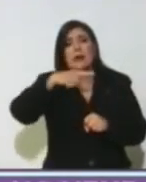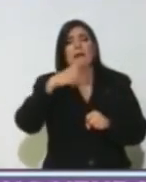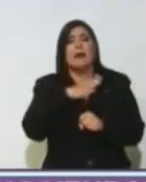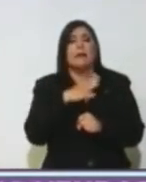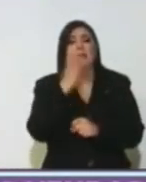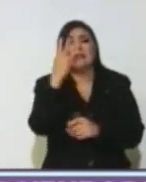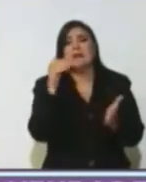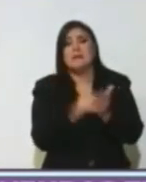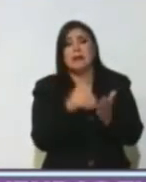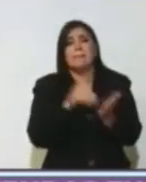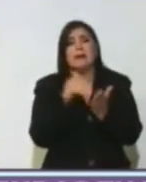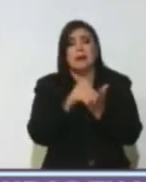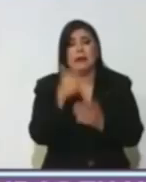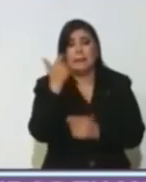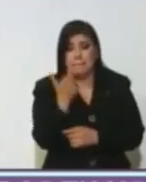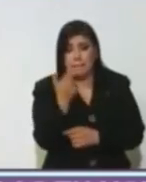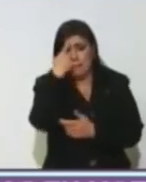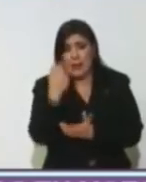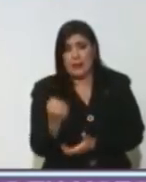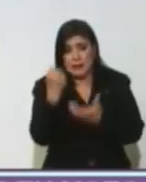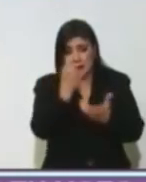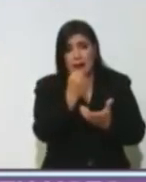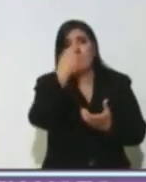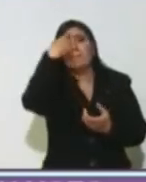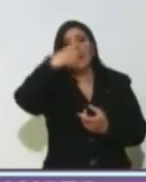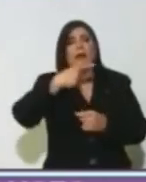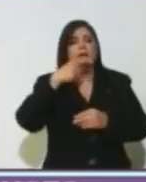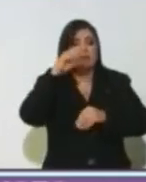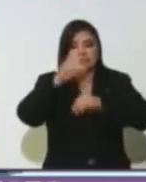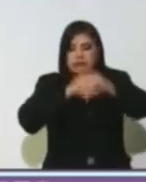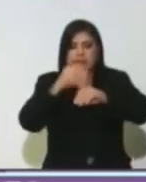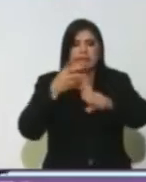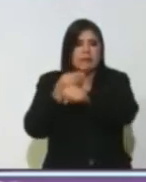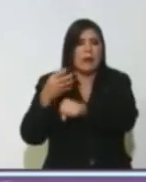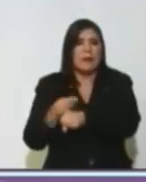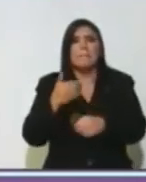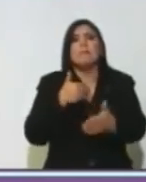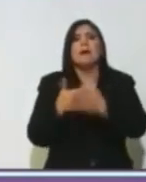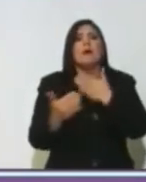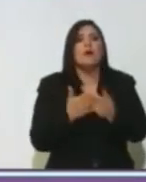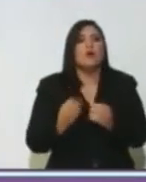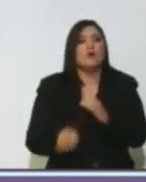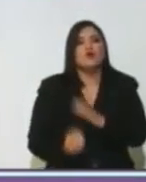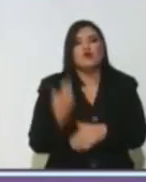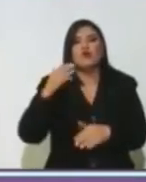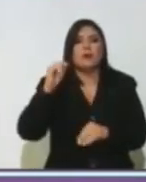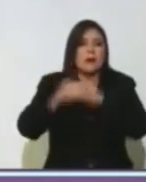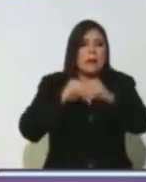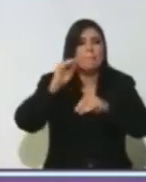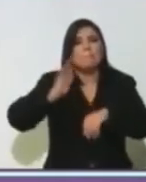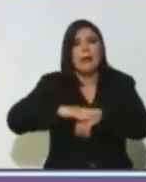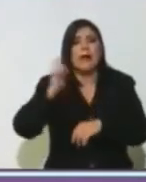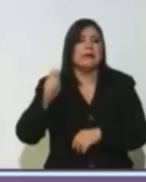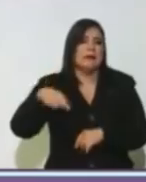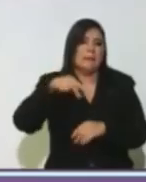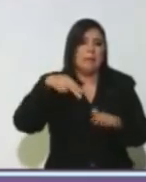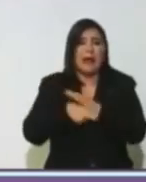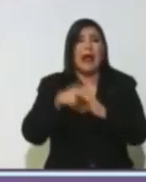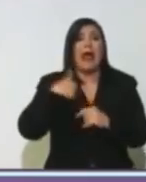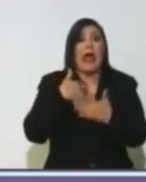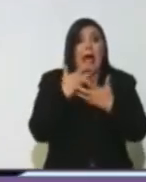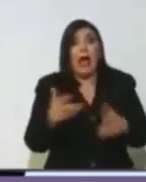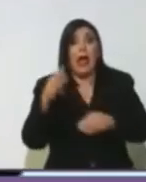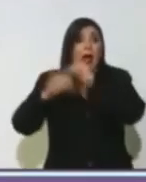mil millones de pesos de inversión para modernizar nuestro metro olvida - olvidémonos de hacer